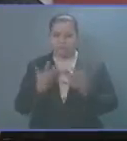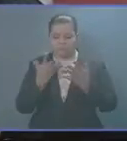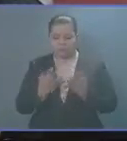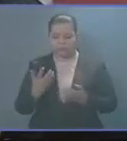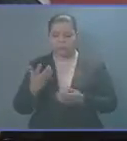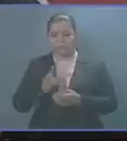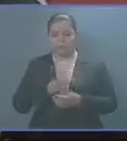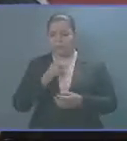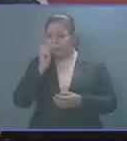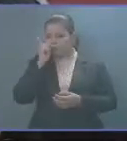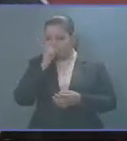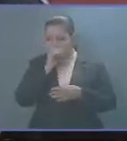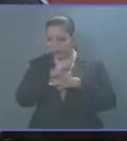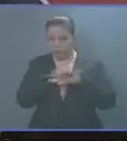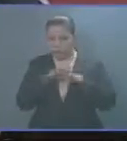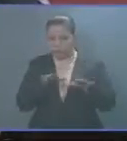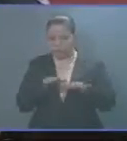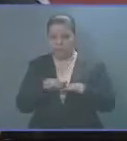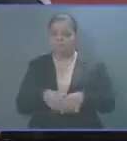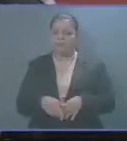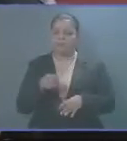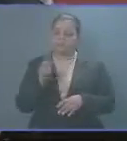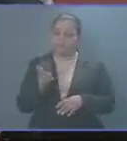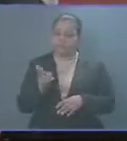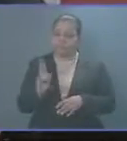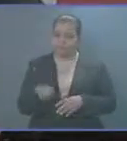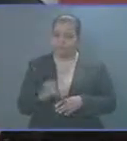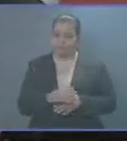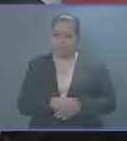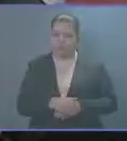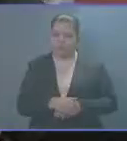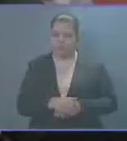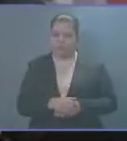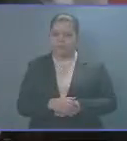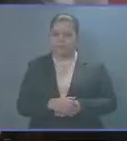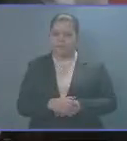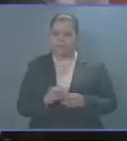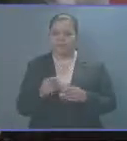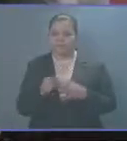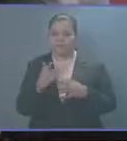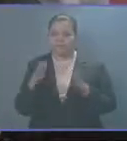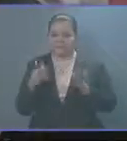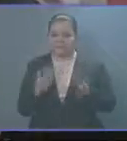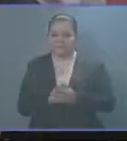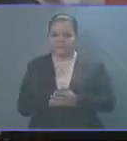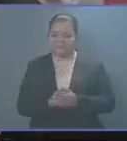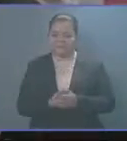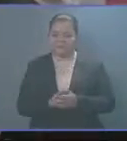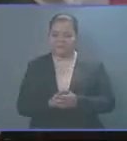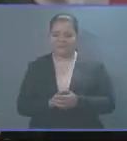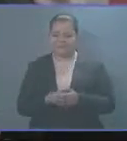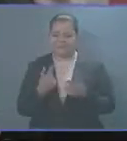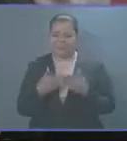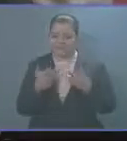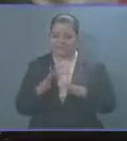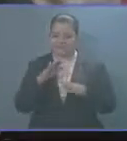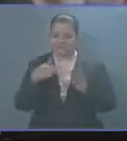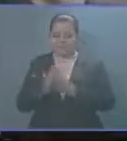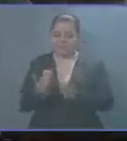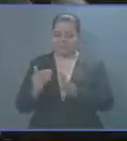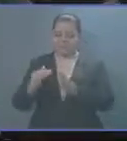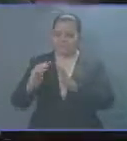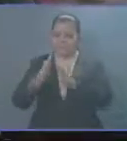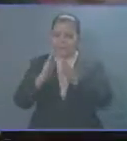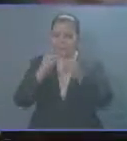ese minuto de silencio. Lo mismo para el sacerdote de la parroquia de San Antonio